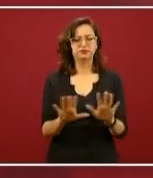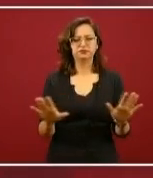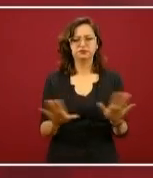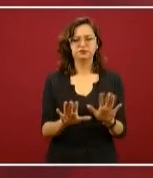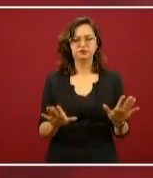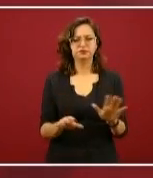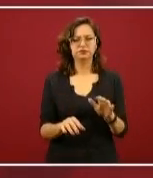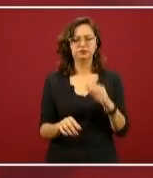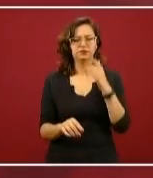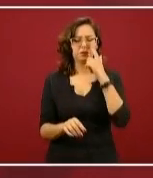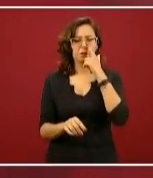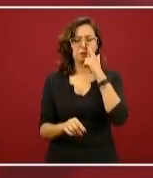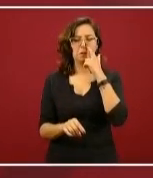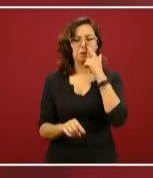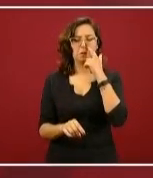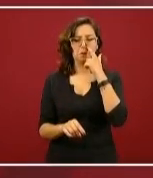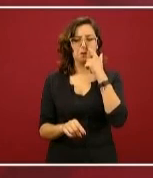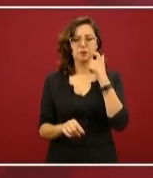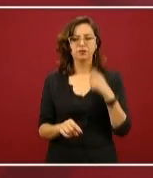con